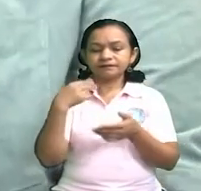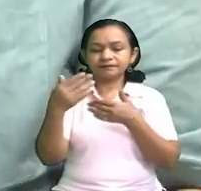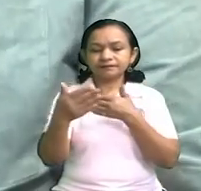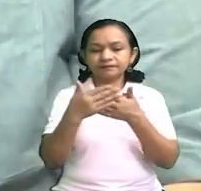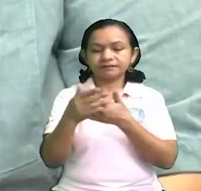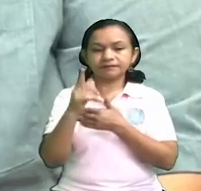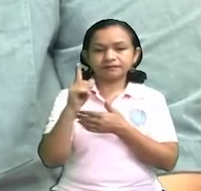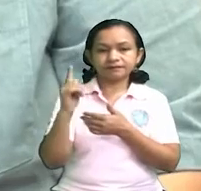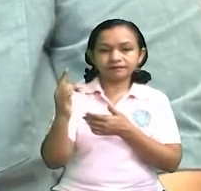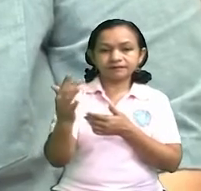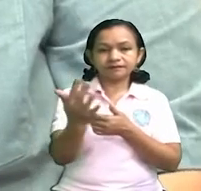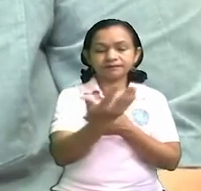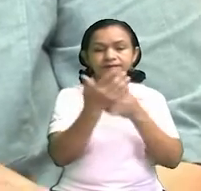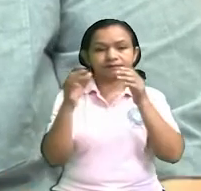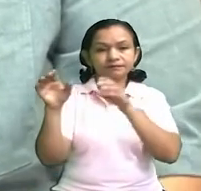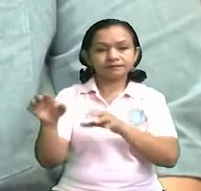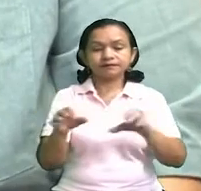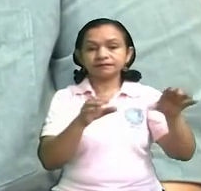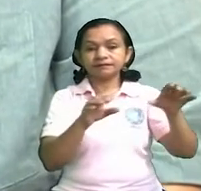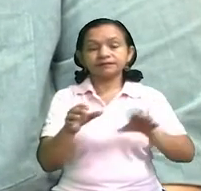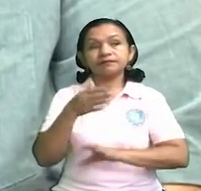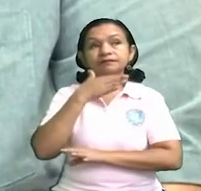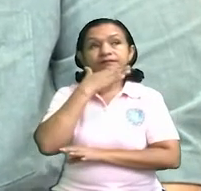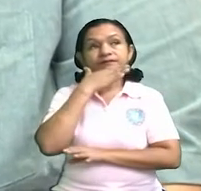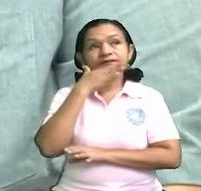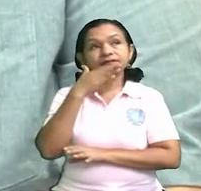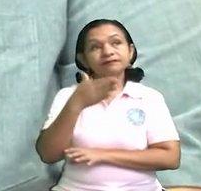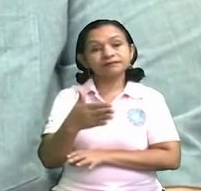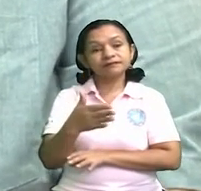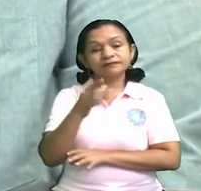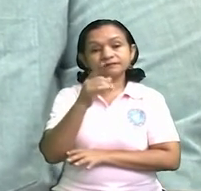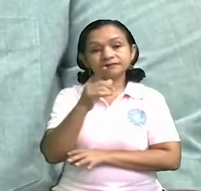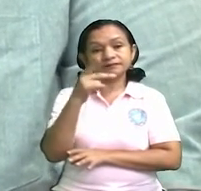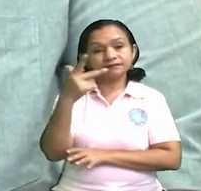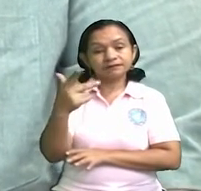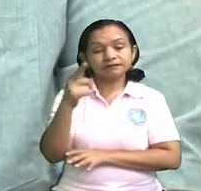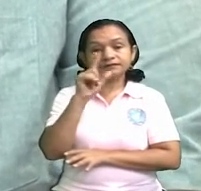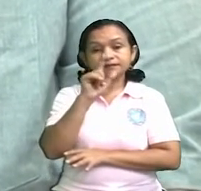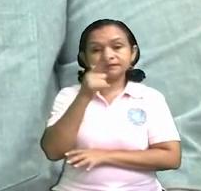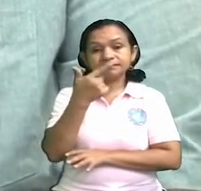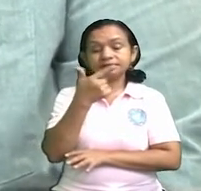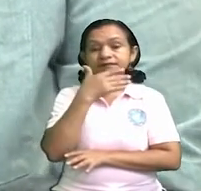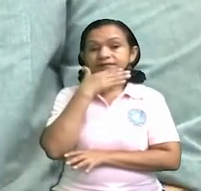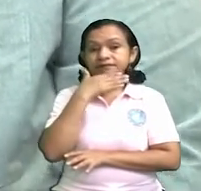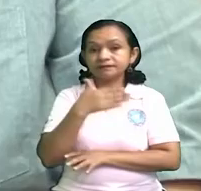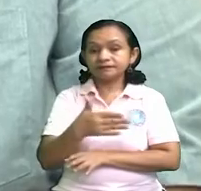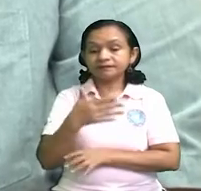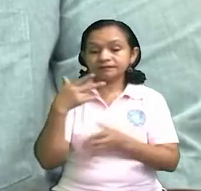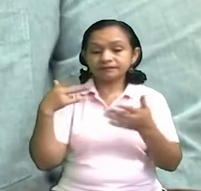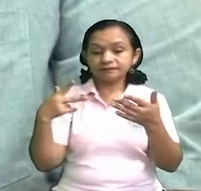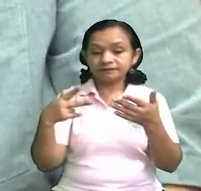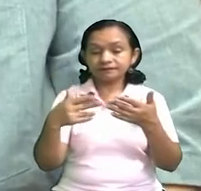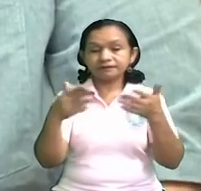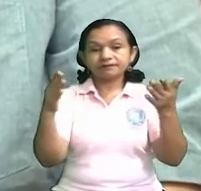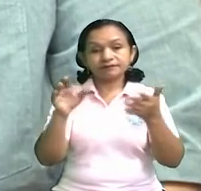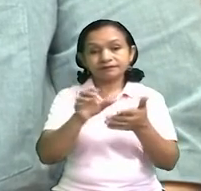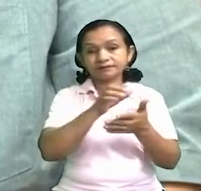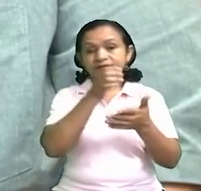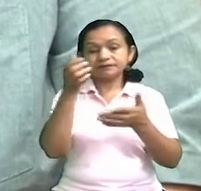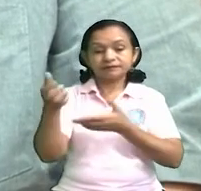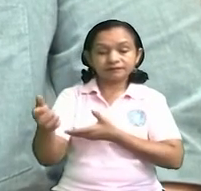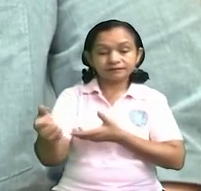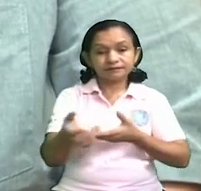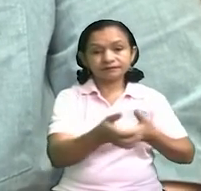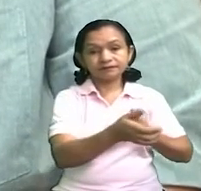acercando los servicios. Y en diciembre, okay, el 17 de diciembre, inauguramos otra estación